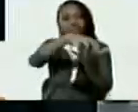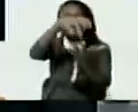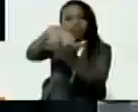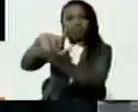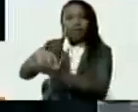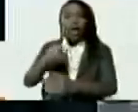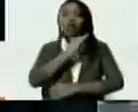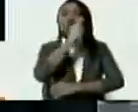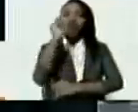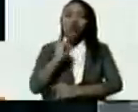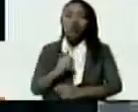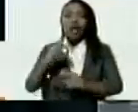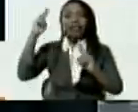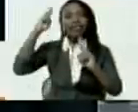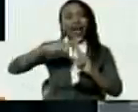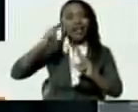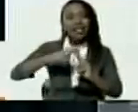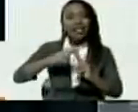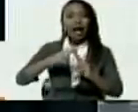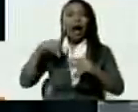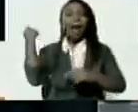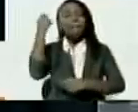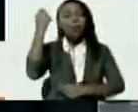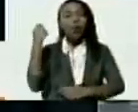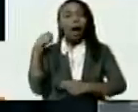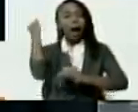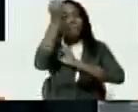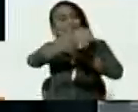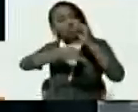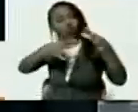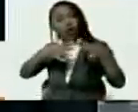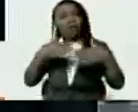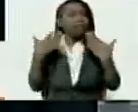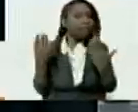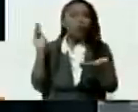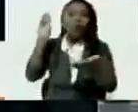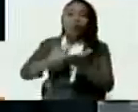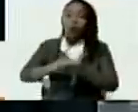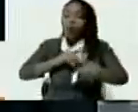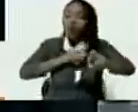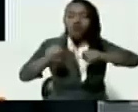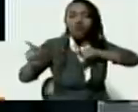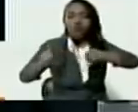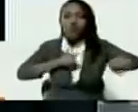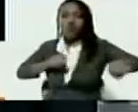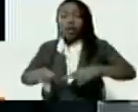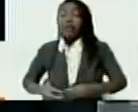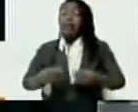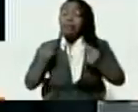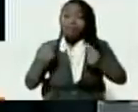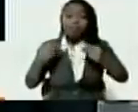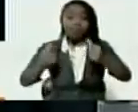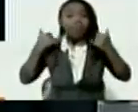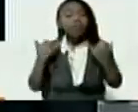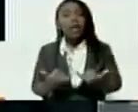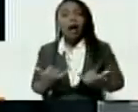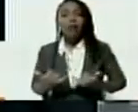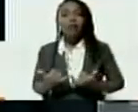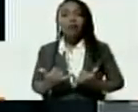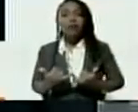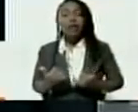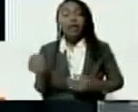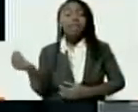el Zulia, en el Táchira, en Apure, en Amazonas, que establezcan coordinaciones porque es urgente. Y